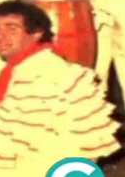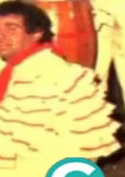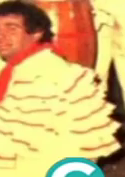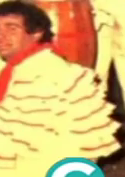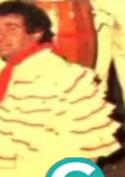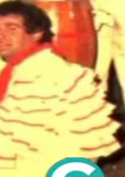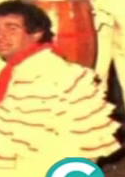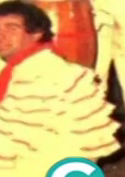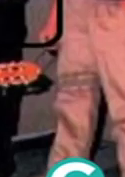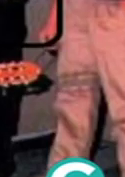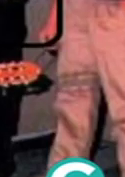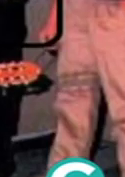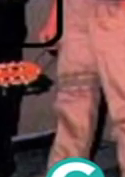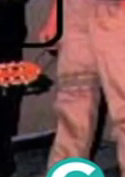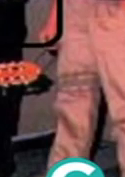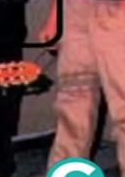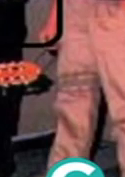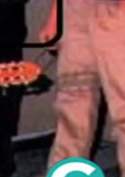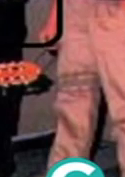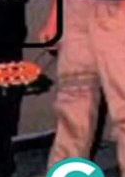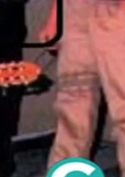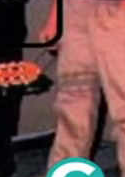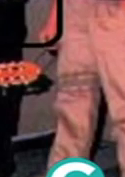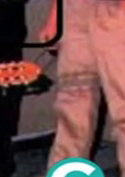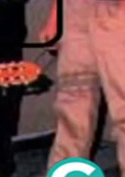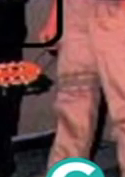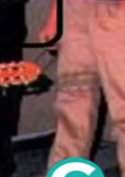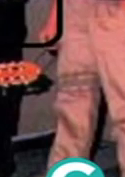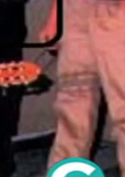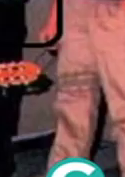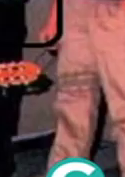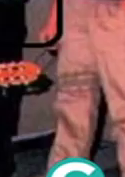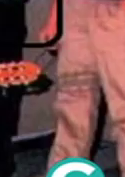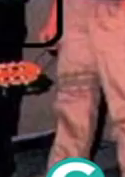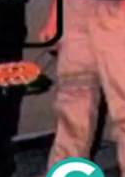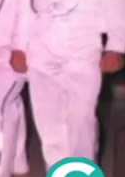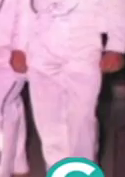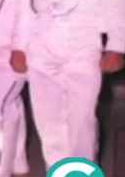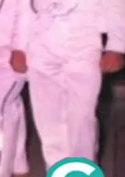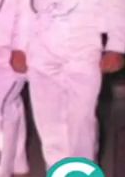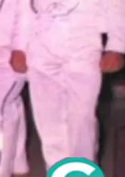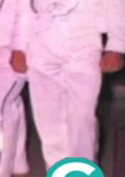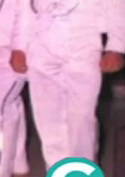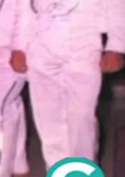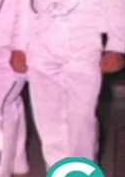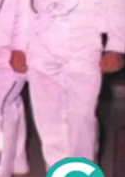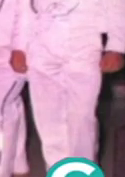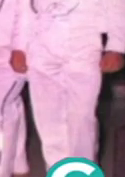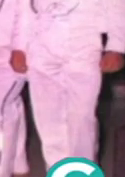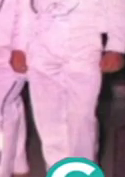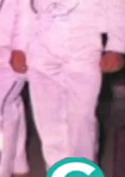la hora que, siendo poco menos que un niño, tropecé con la